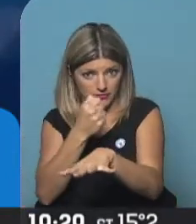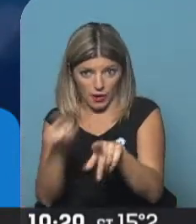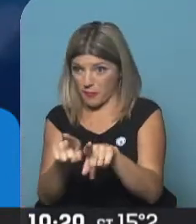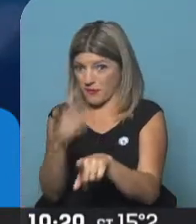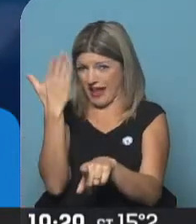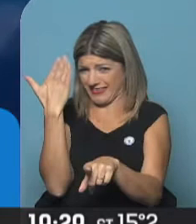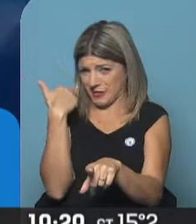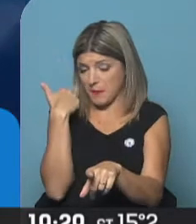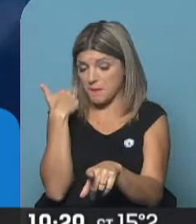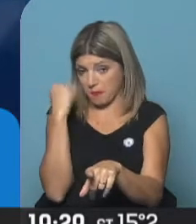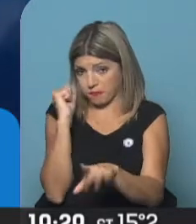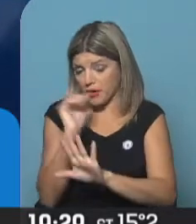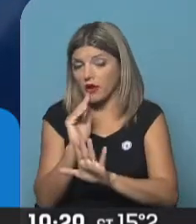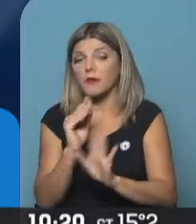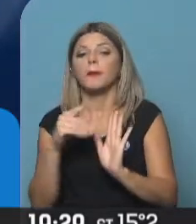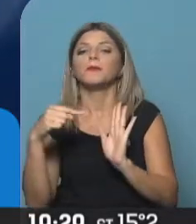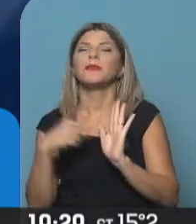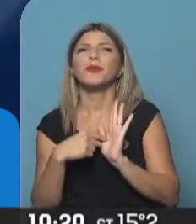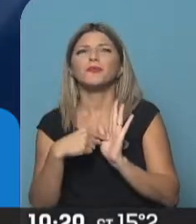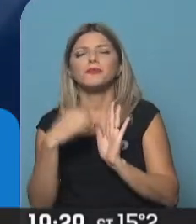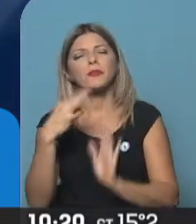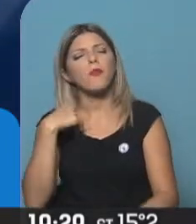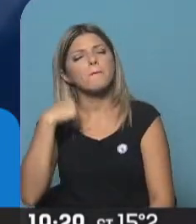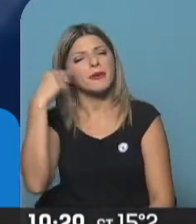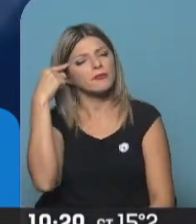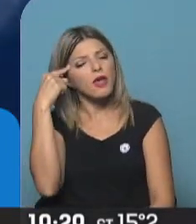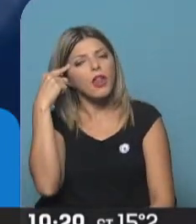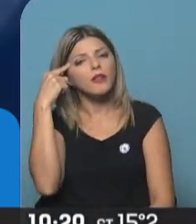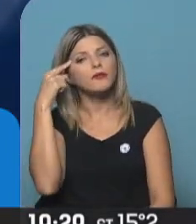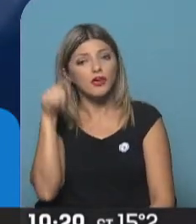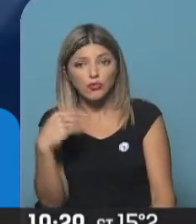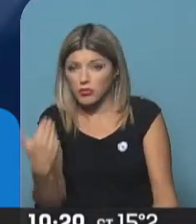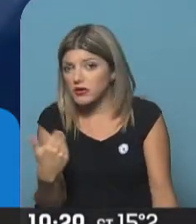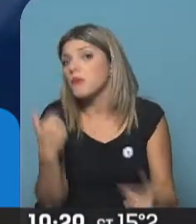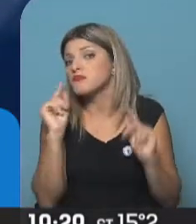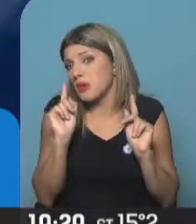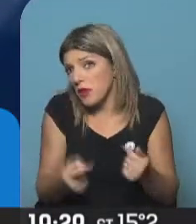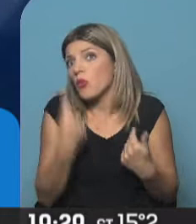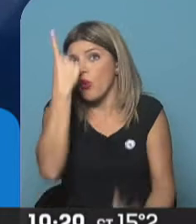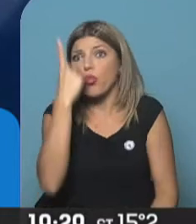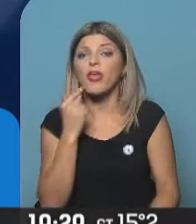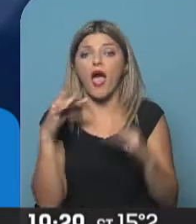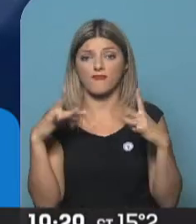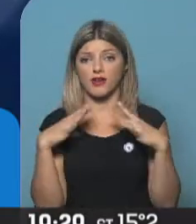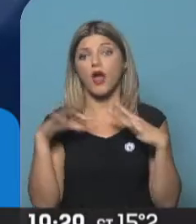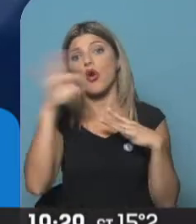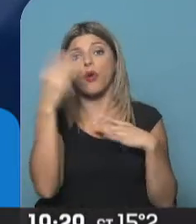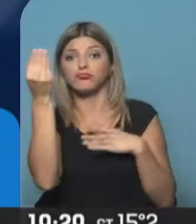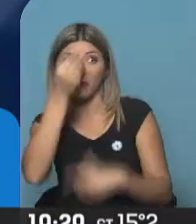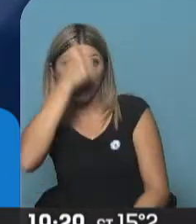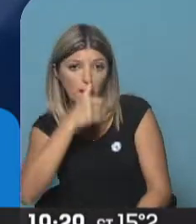ayer pero la hora que habría que pensar si esto no podían hacerlo quizás un feriado o un fin de semana para que los